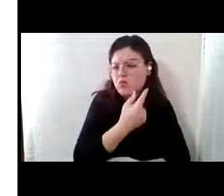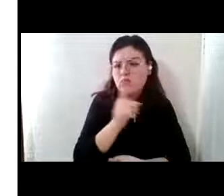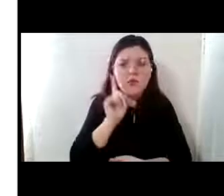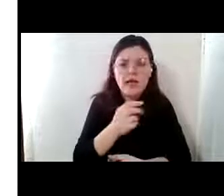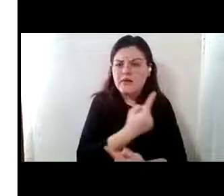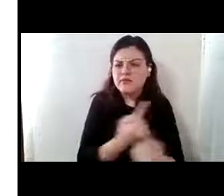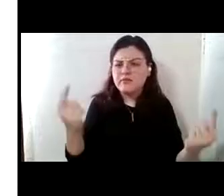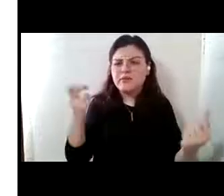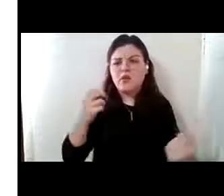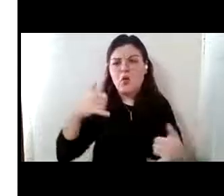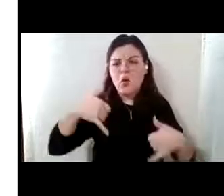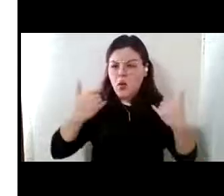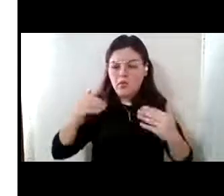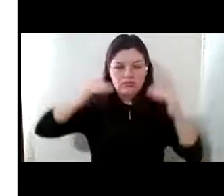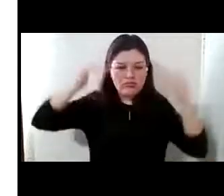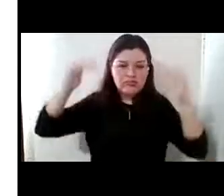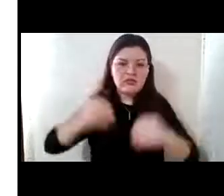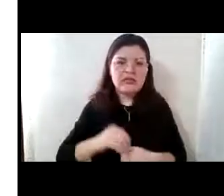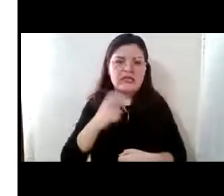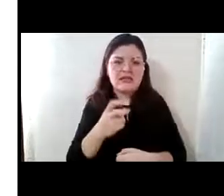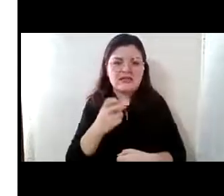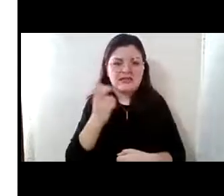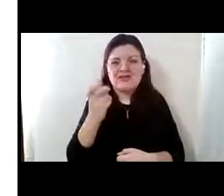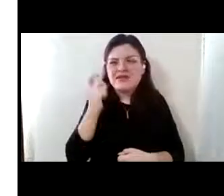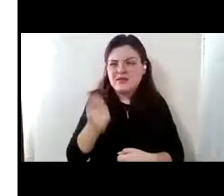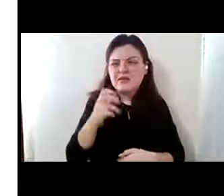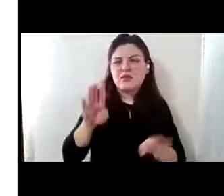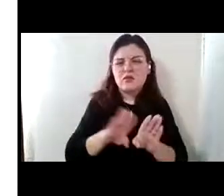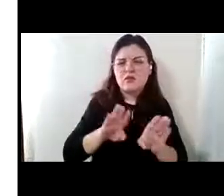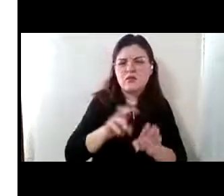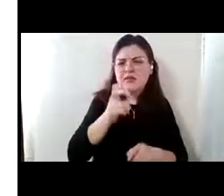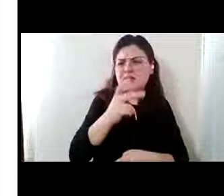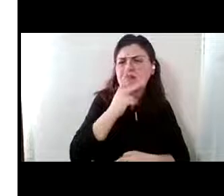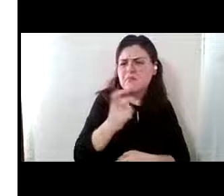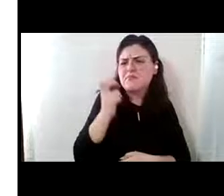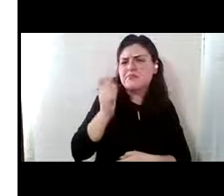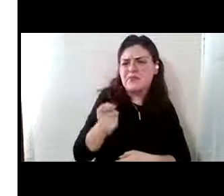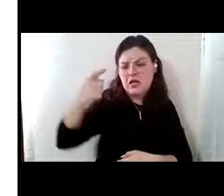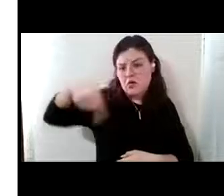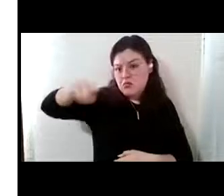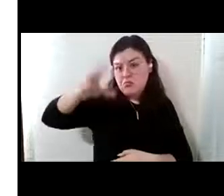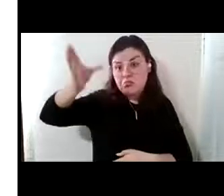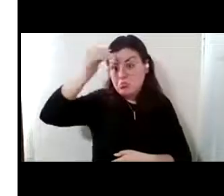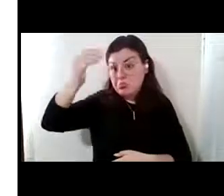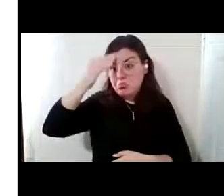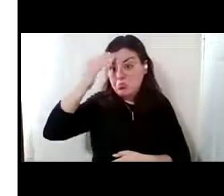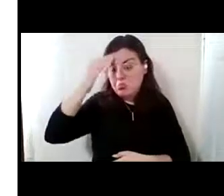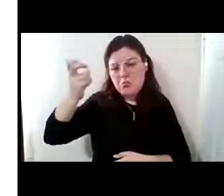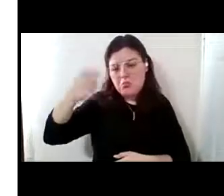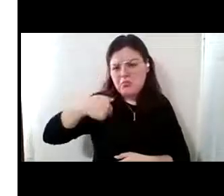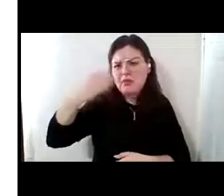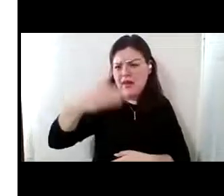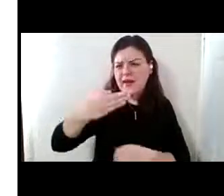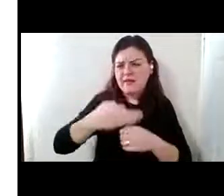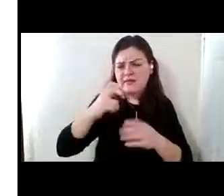importancia de la crianza positiva para aquellas personas que no han escuchado hablar de, pues en realidad la crianza positiva lo que